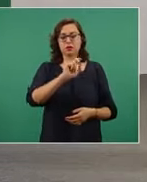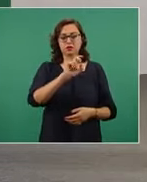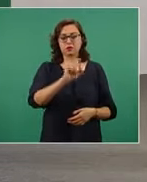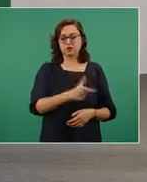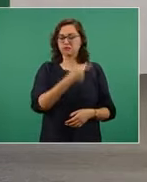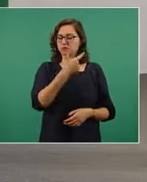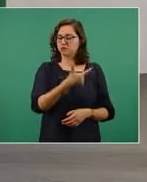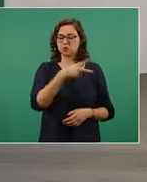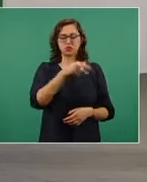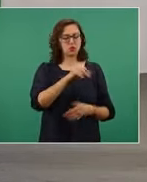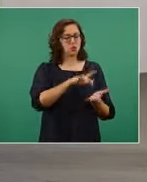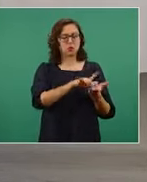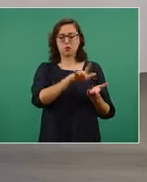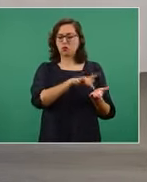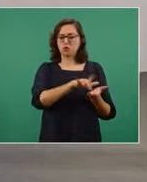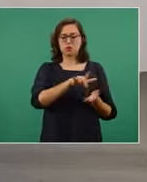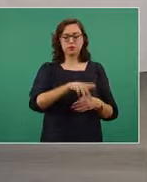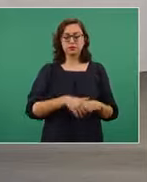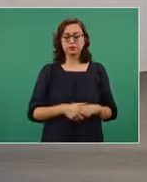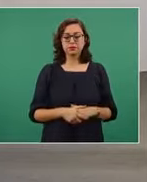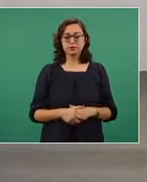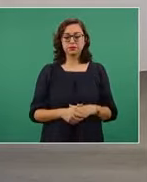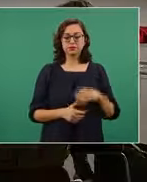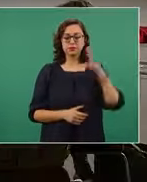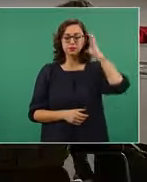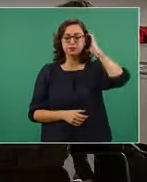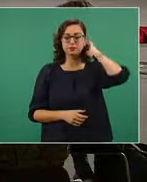37 de desaprobación.